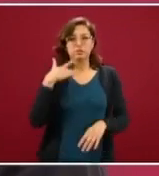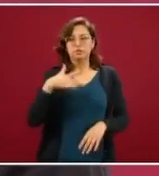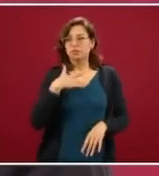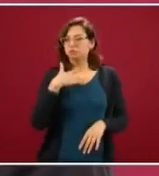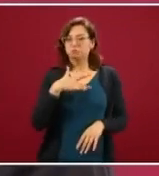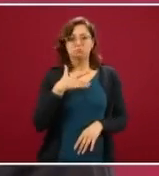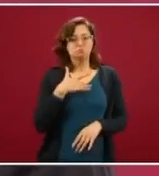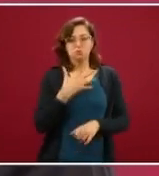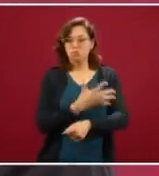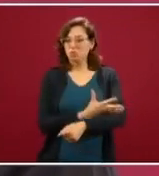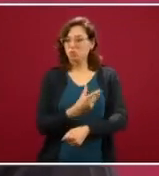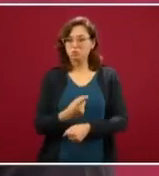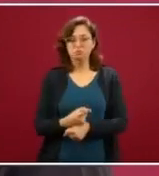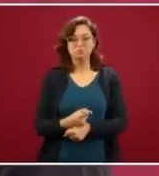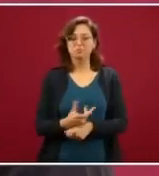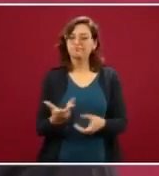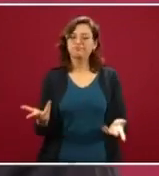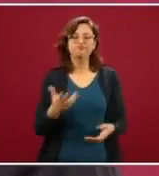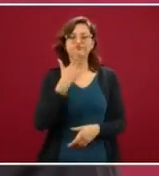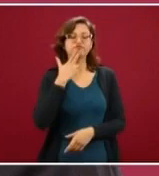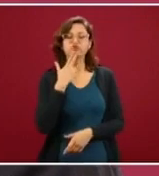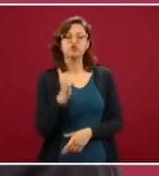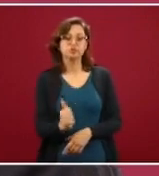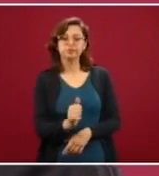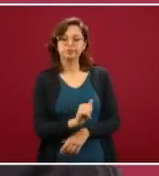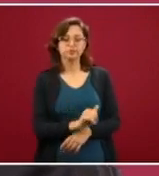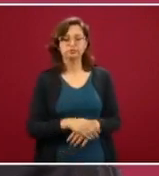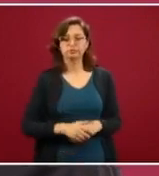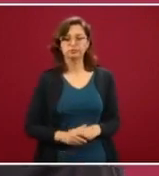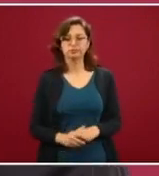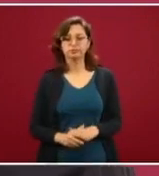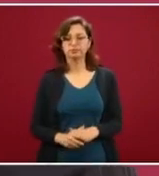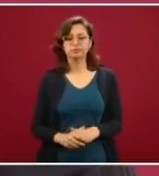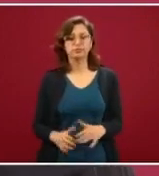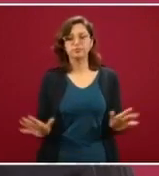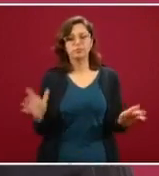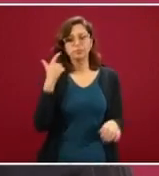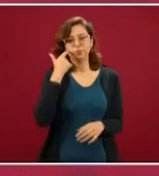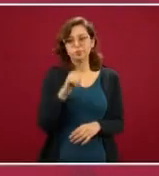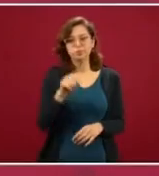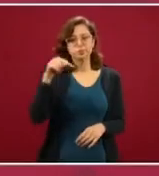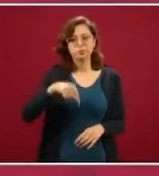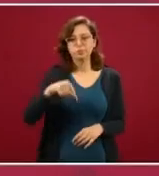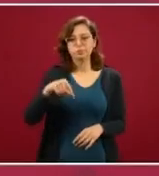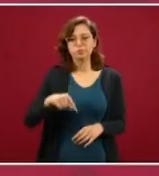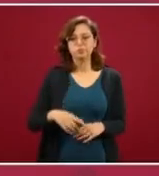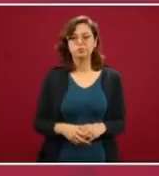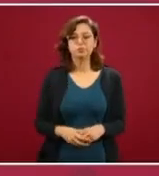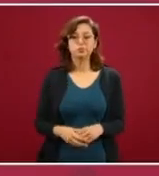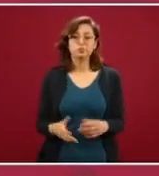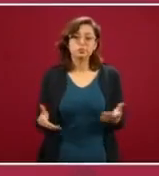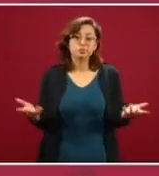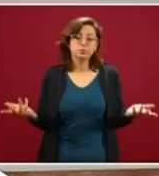no es honesto, no nos sirve, no lo queremos. O